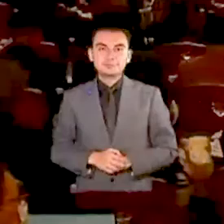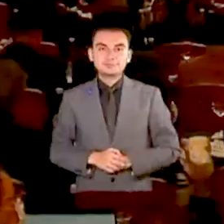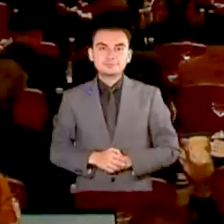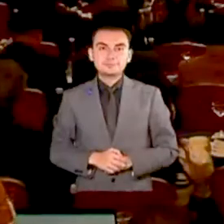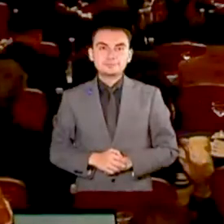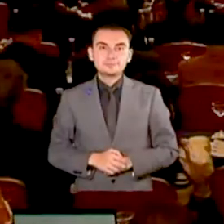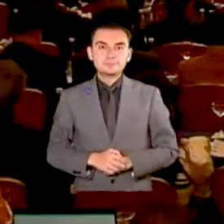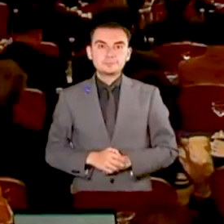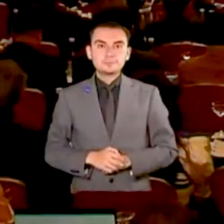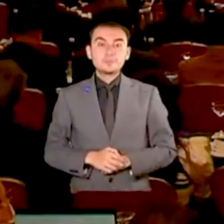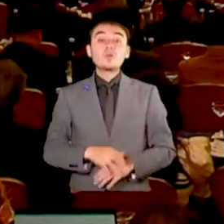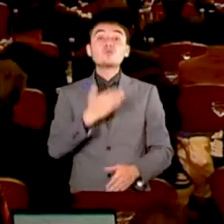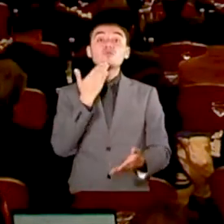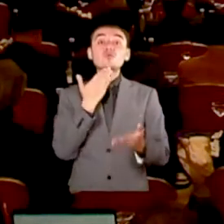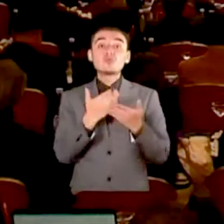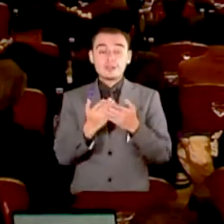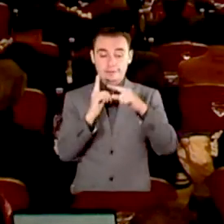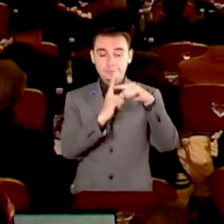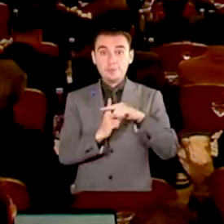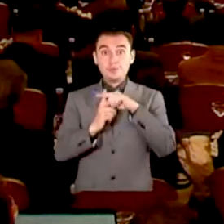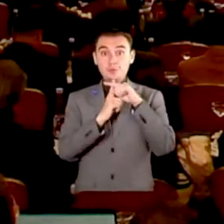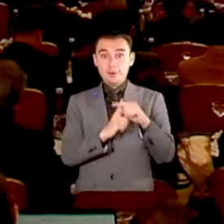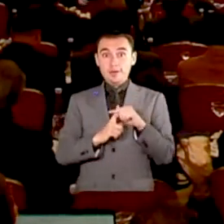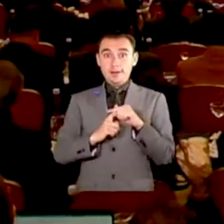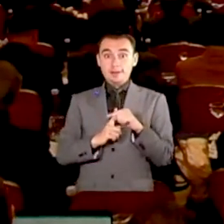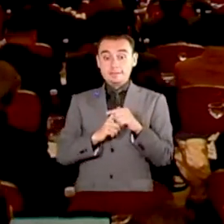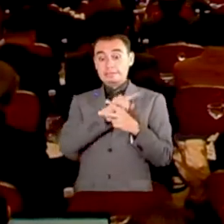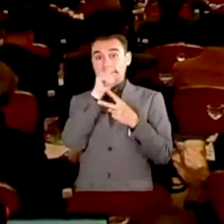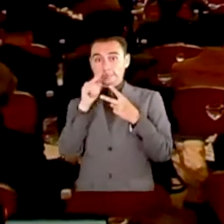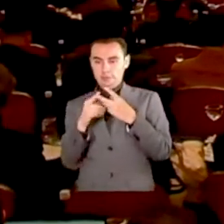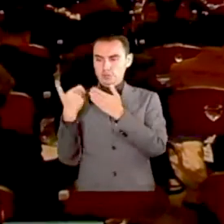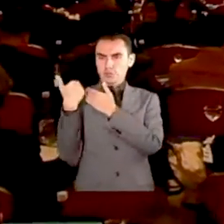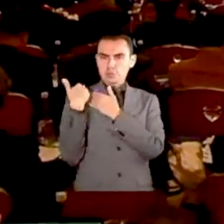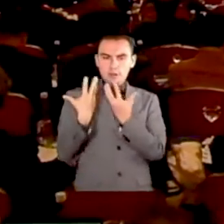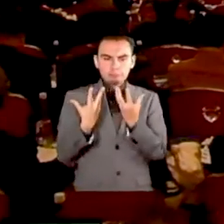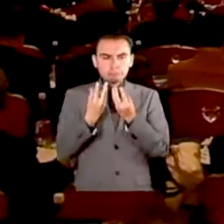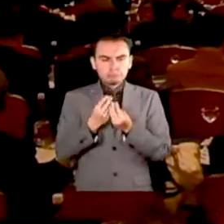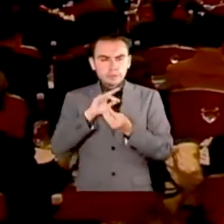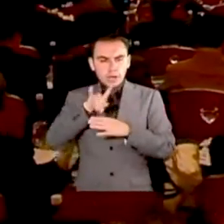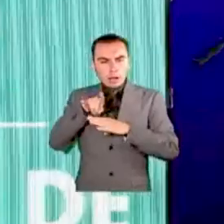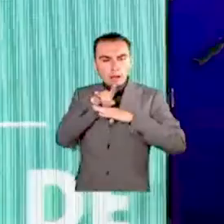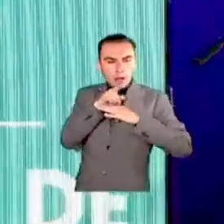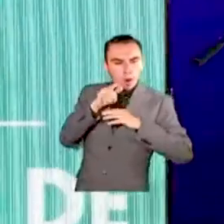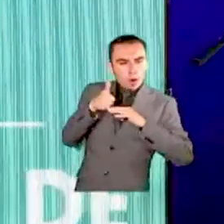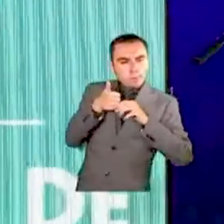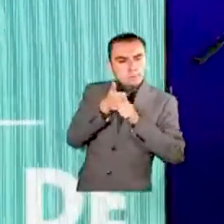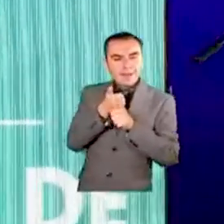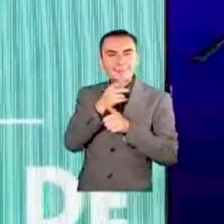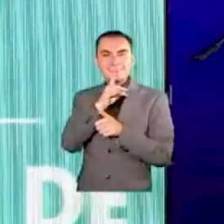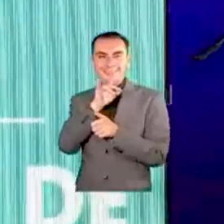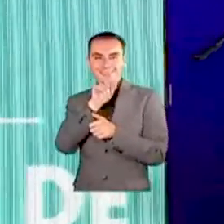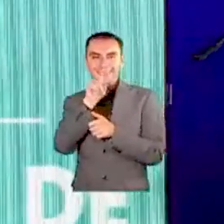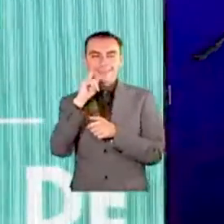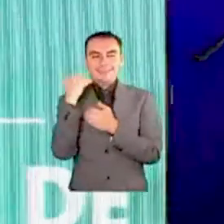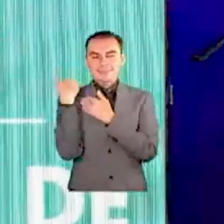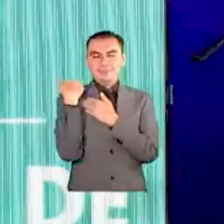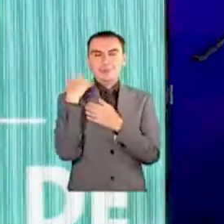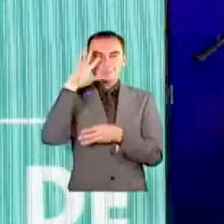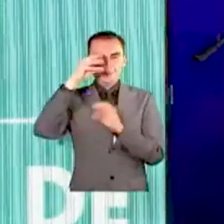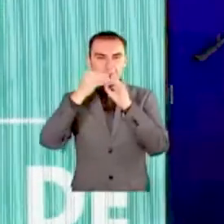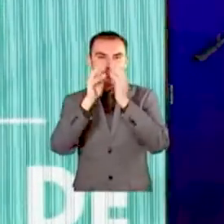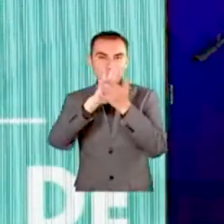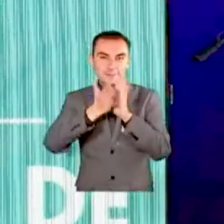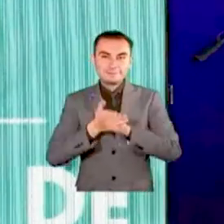Muchas gracias a la señora procuradora y a la señora procuradora delegada para el seguimiento al acuerdo de paz, Diana Cadena Lozano.